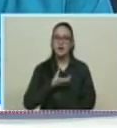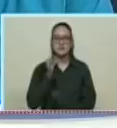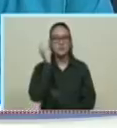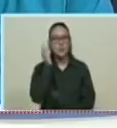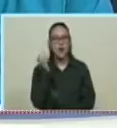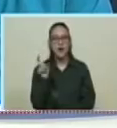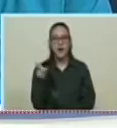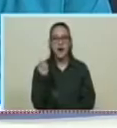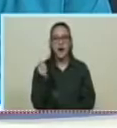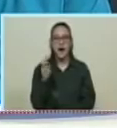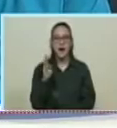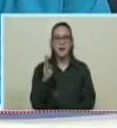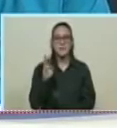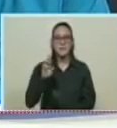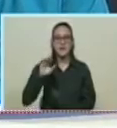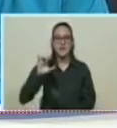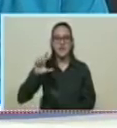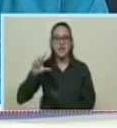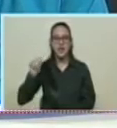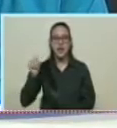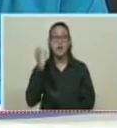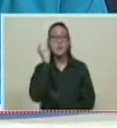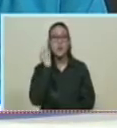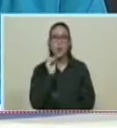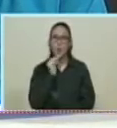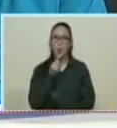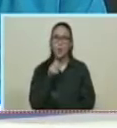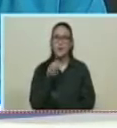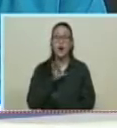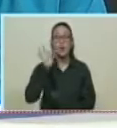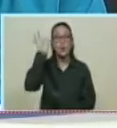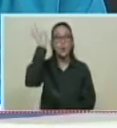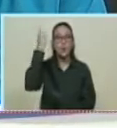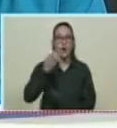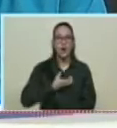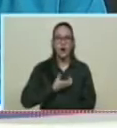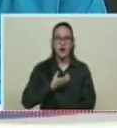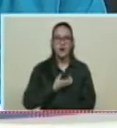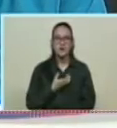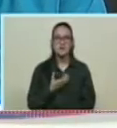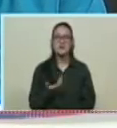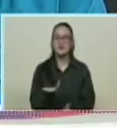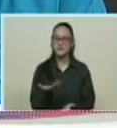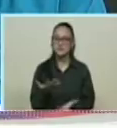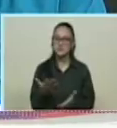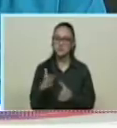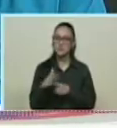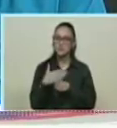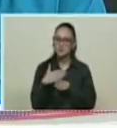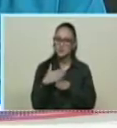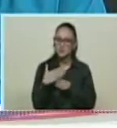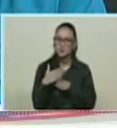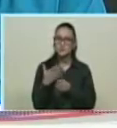Simosa, joven alcaldesa de Cuba, compartas con nuestro pueblo la entrega de